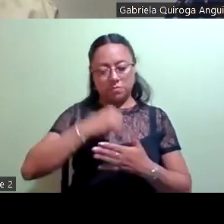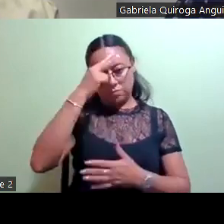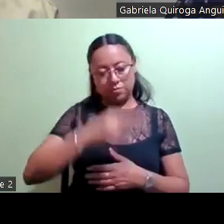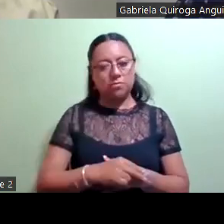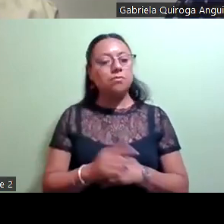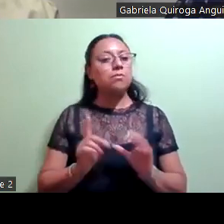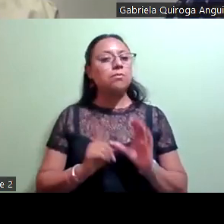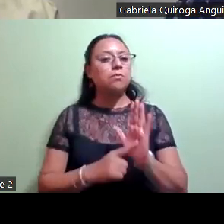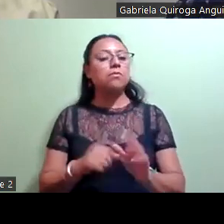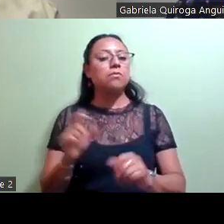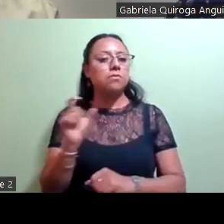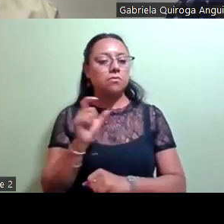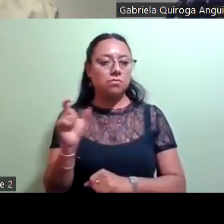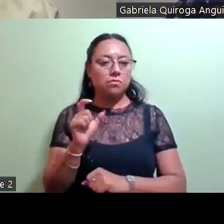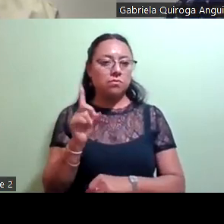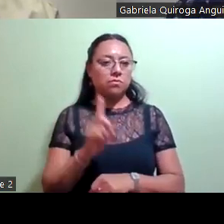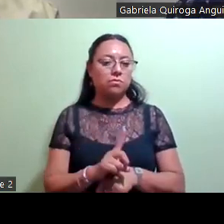día...